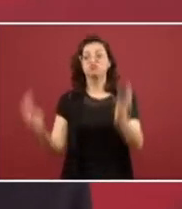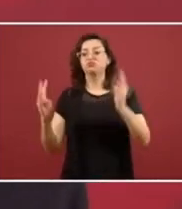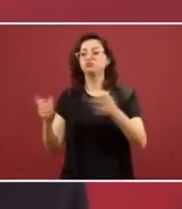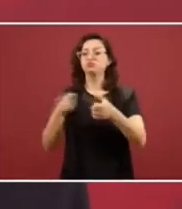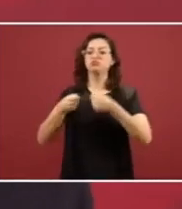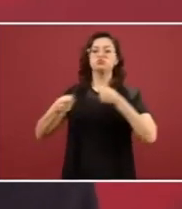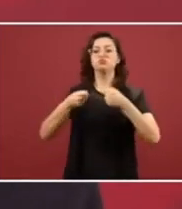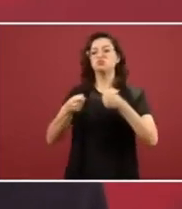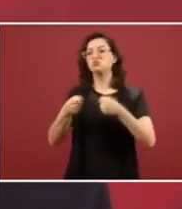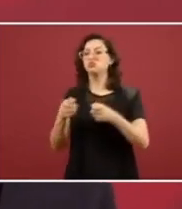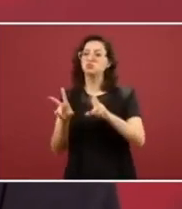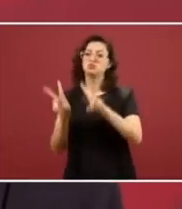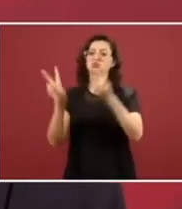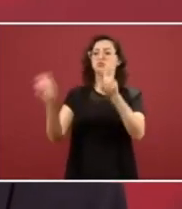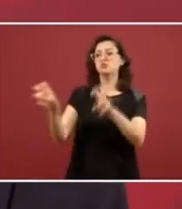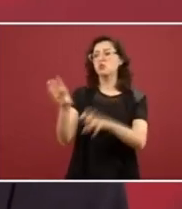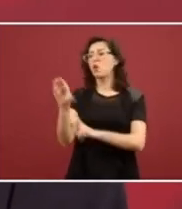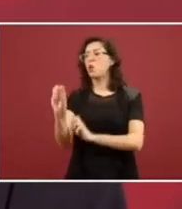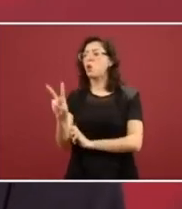del coronavirus